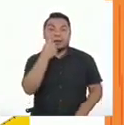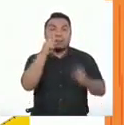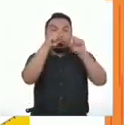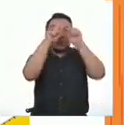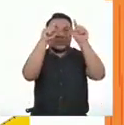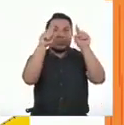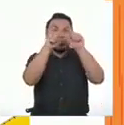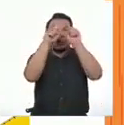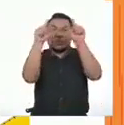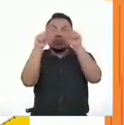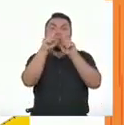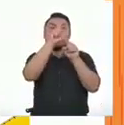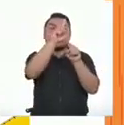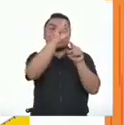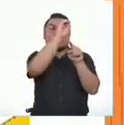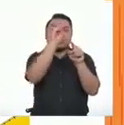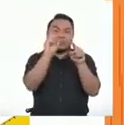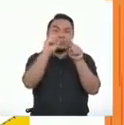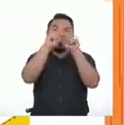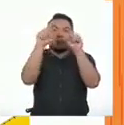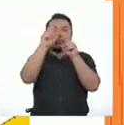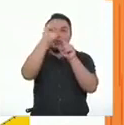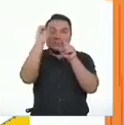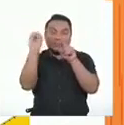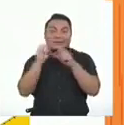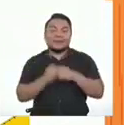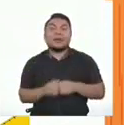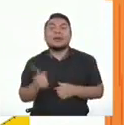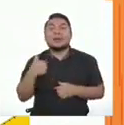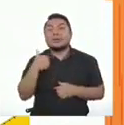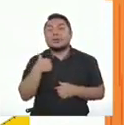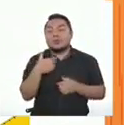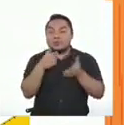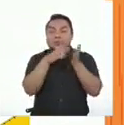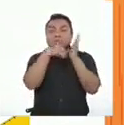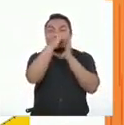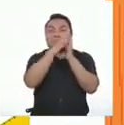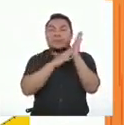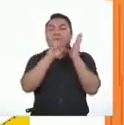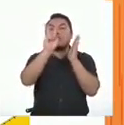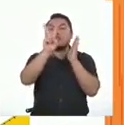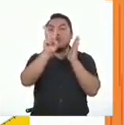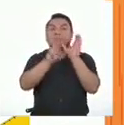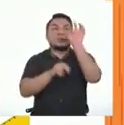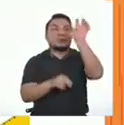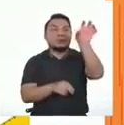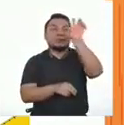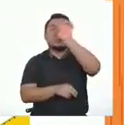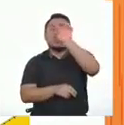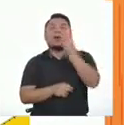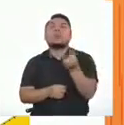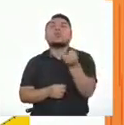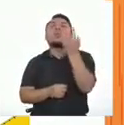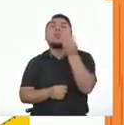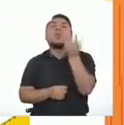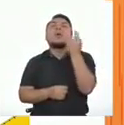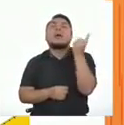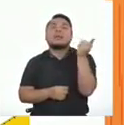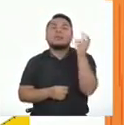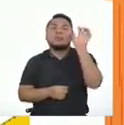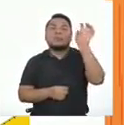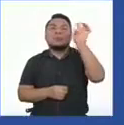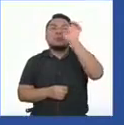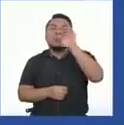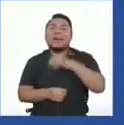representa el 1%. Y si pinto dos cuadraditos, ¿qué porcentaje representan esos